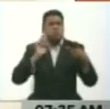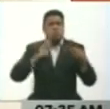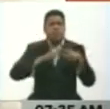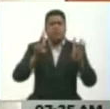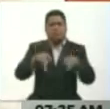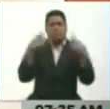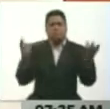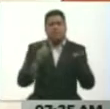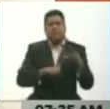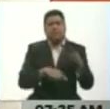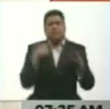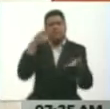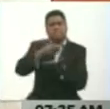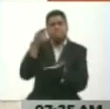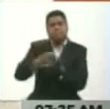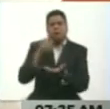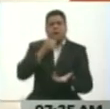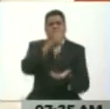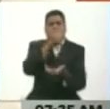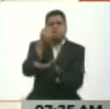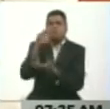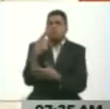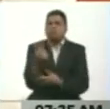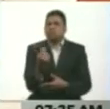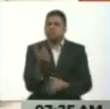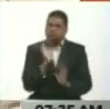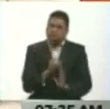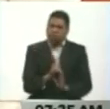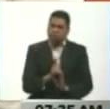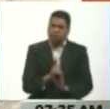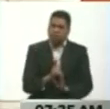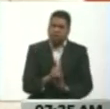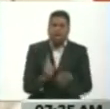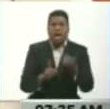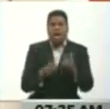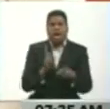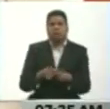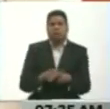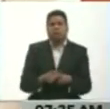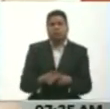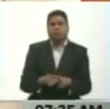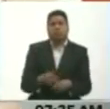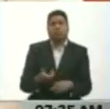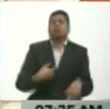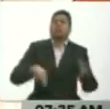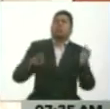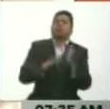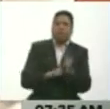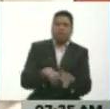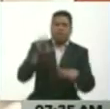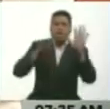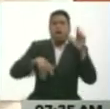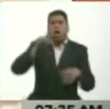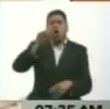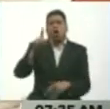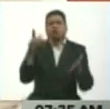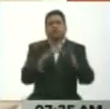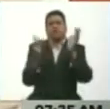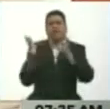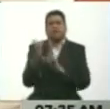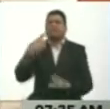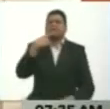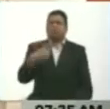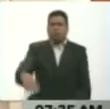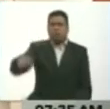es la distribución, cuál es el rol que tienen unos medios y cuáles tienen otros. Volvemos al 11 de abril, que fue lo que dijo un alto